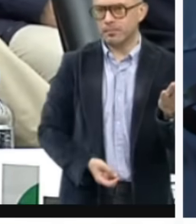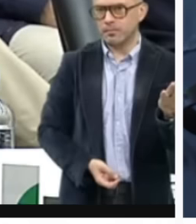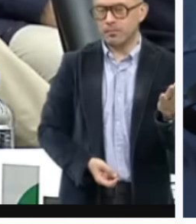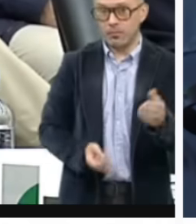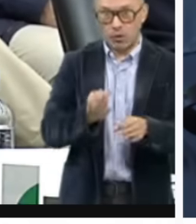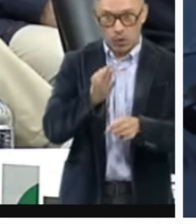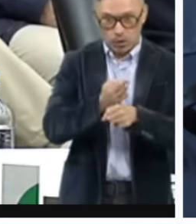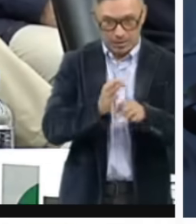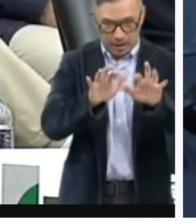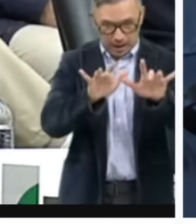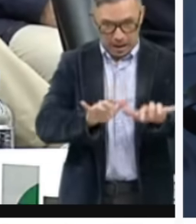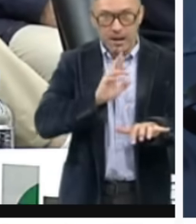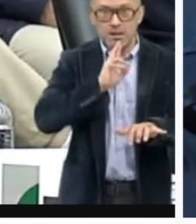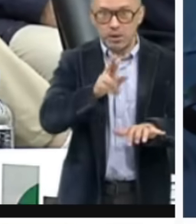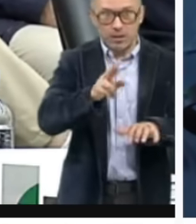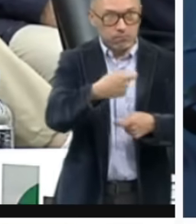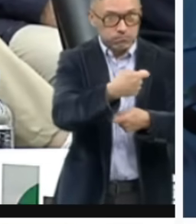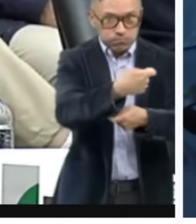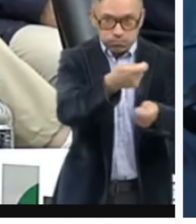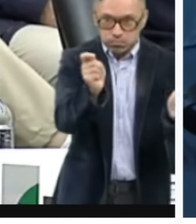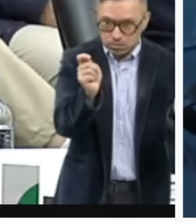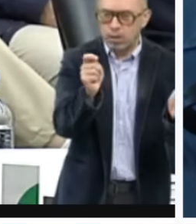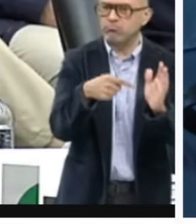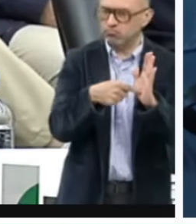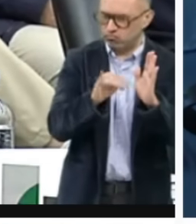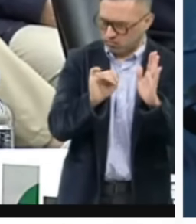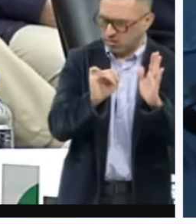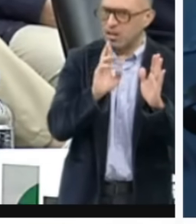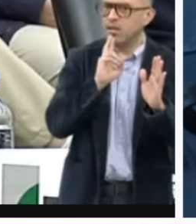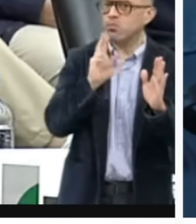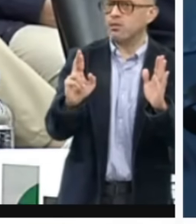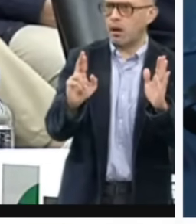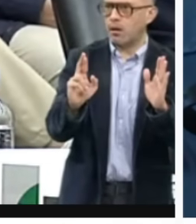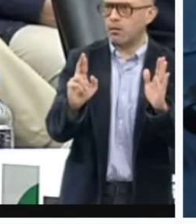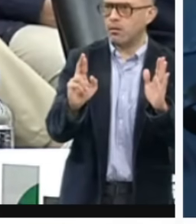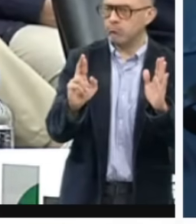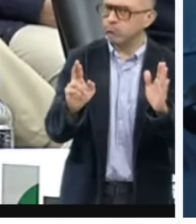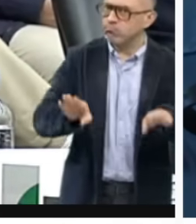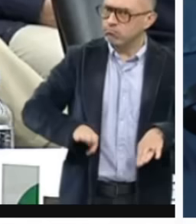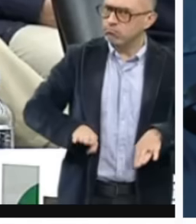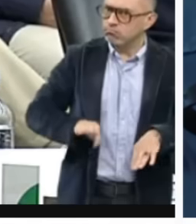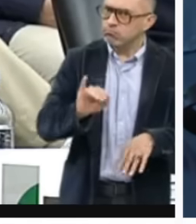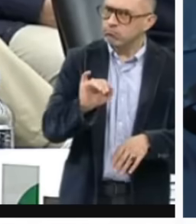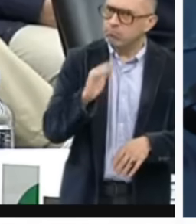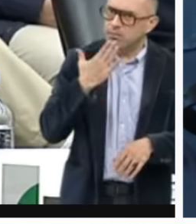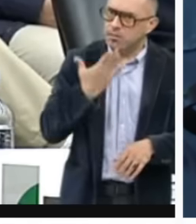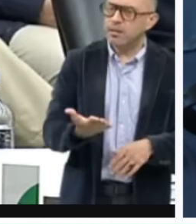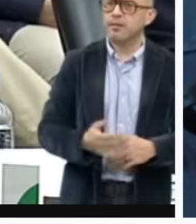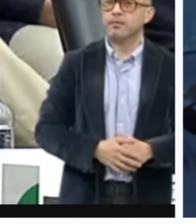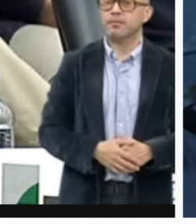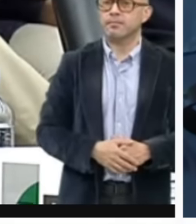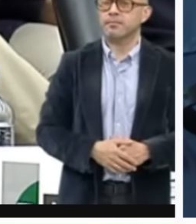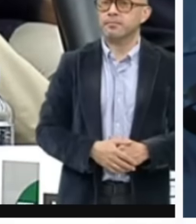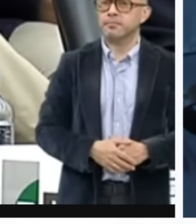se ha circulado es una respuesta correcta, es una respuesta que